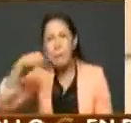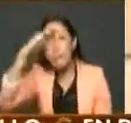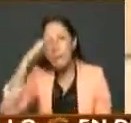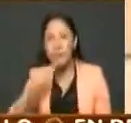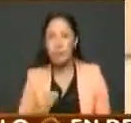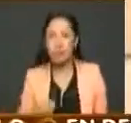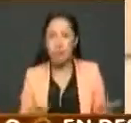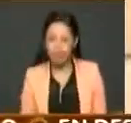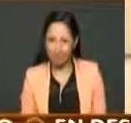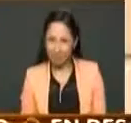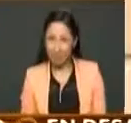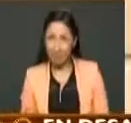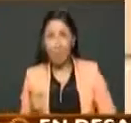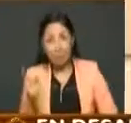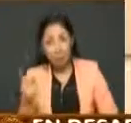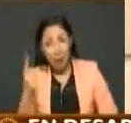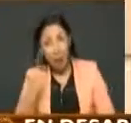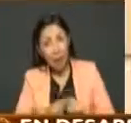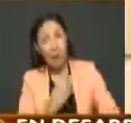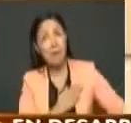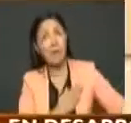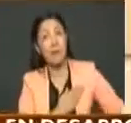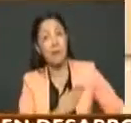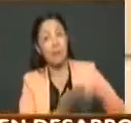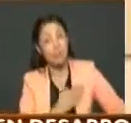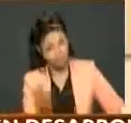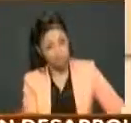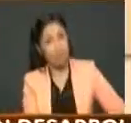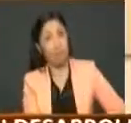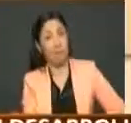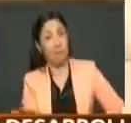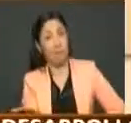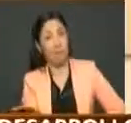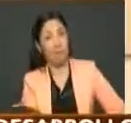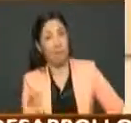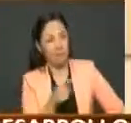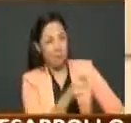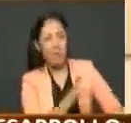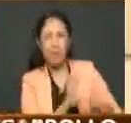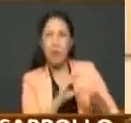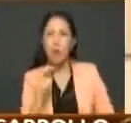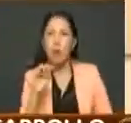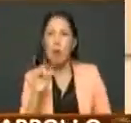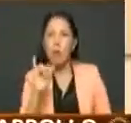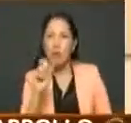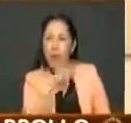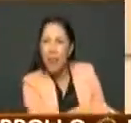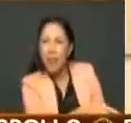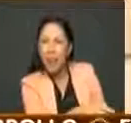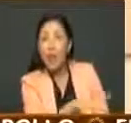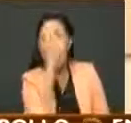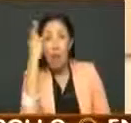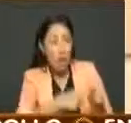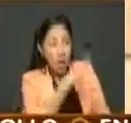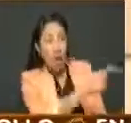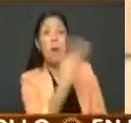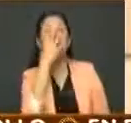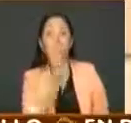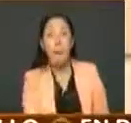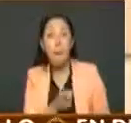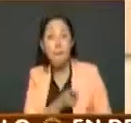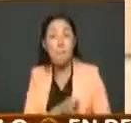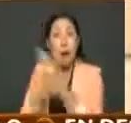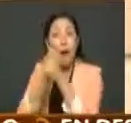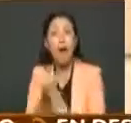Y participó, ni más ni menos, que con la persona que fue condenada por el asesinato del